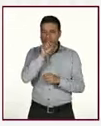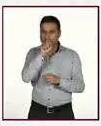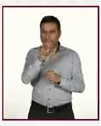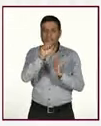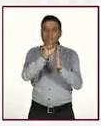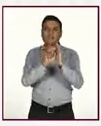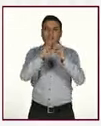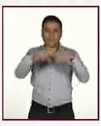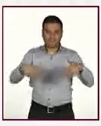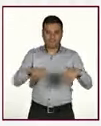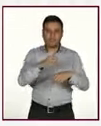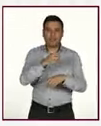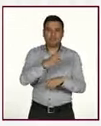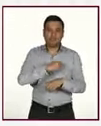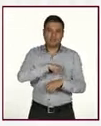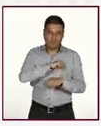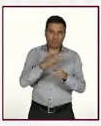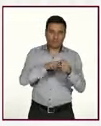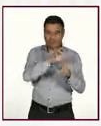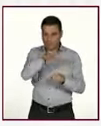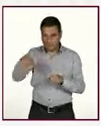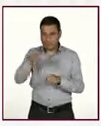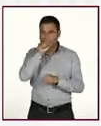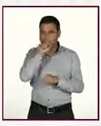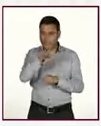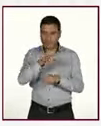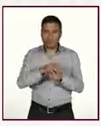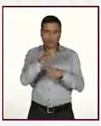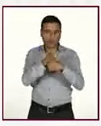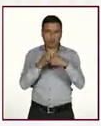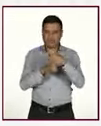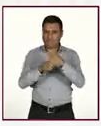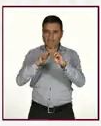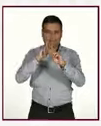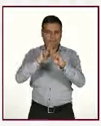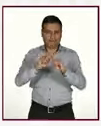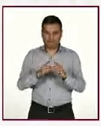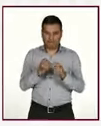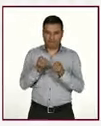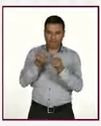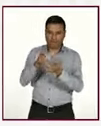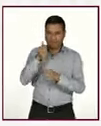emergencia, así como el acceso a los recursos materiales. Perfecto. La que sigue, porfa.